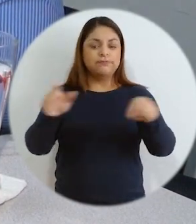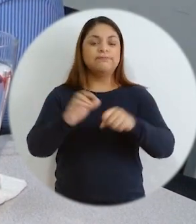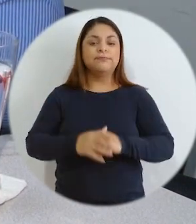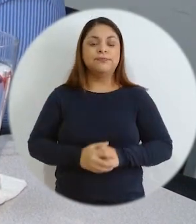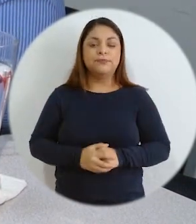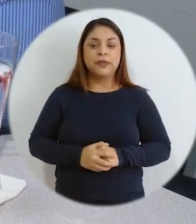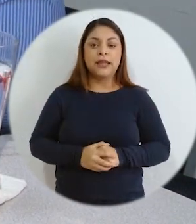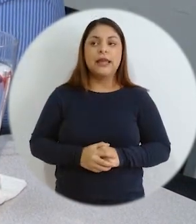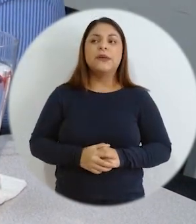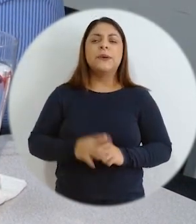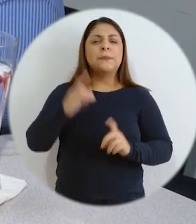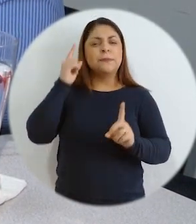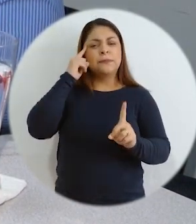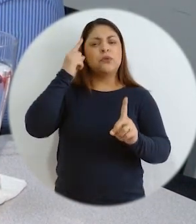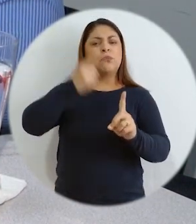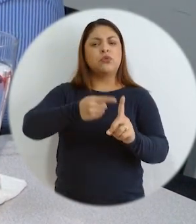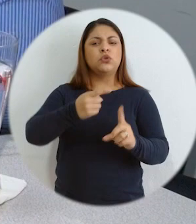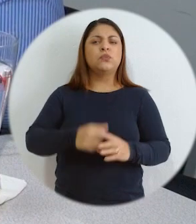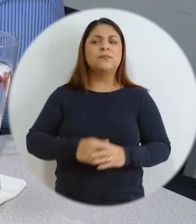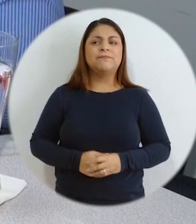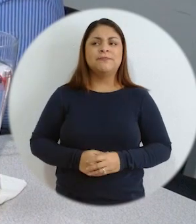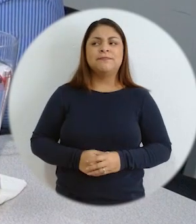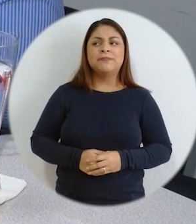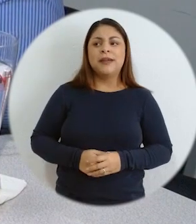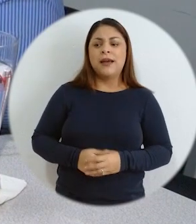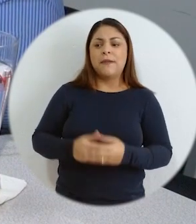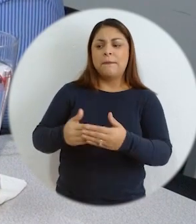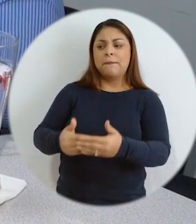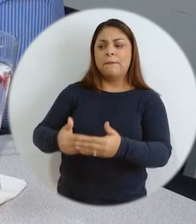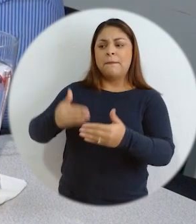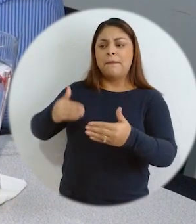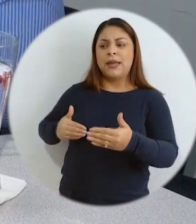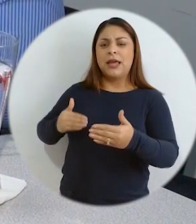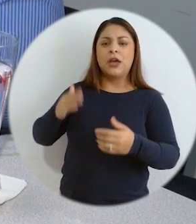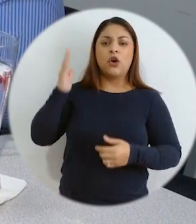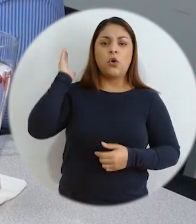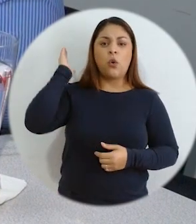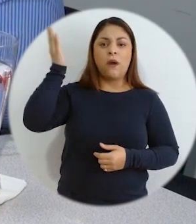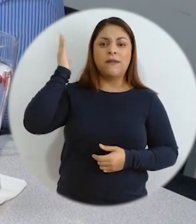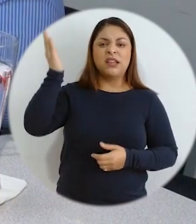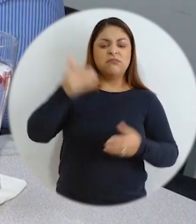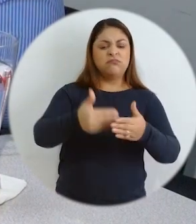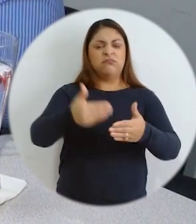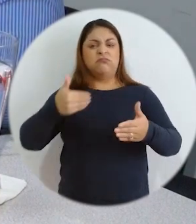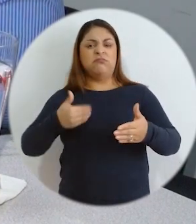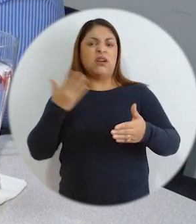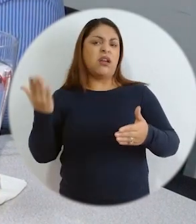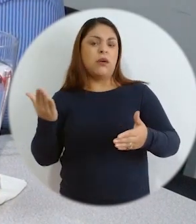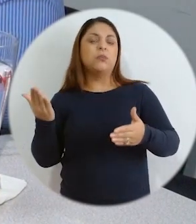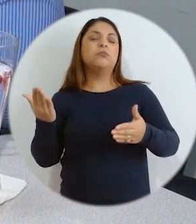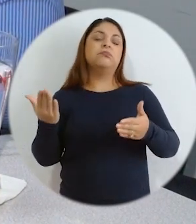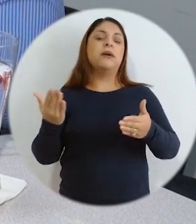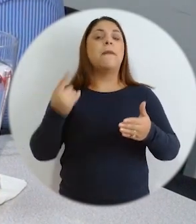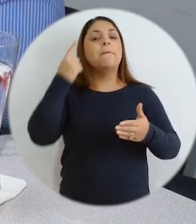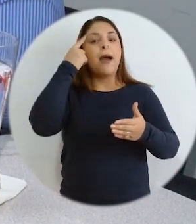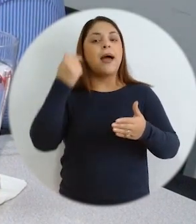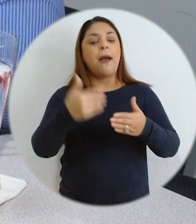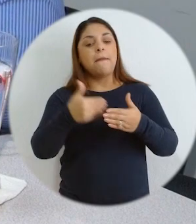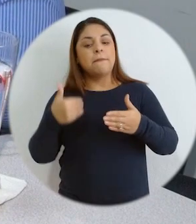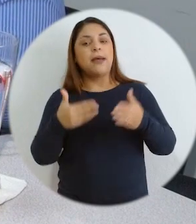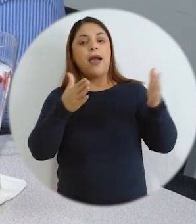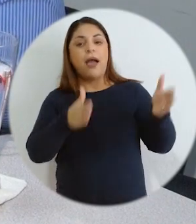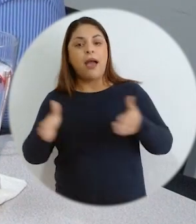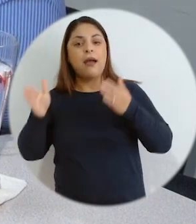nos escuchan, sí, ¿verdad? El propósito de la preconferencia, tal vez es un poco redundante, pero es